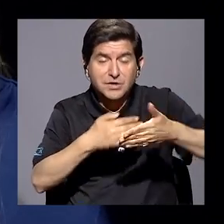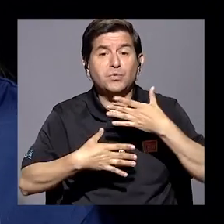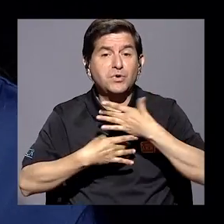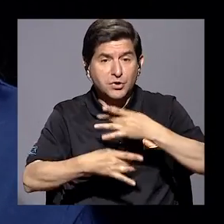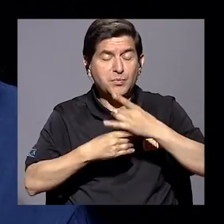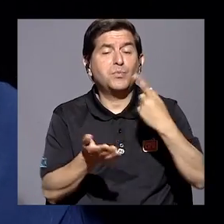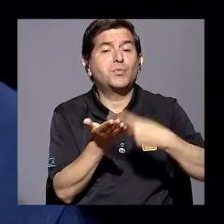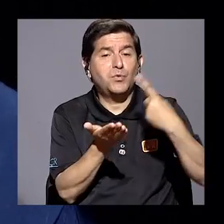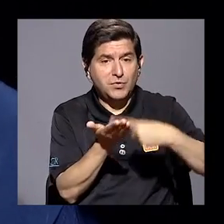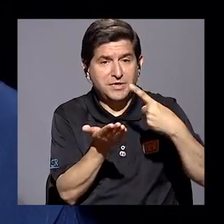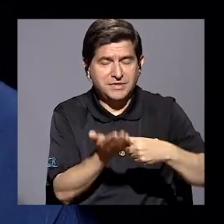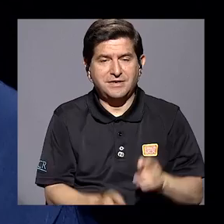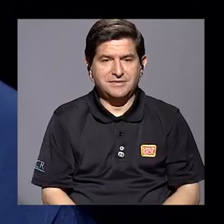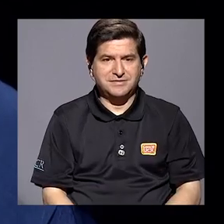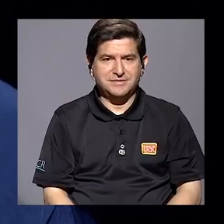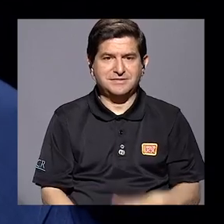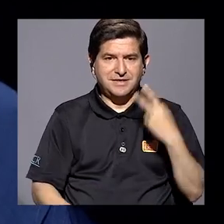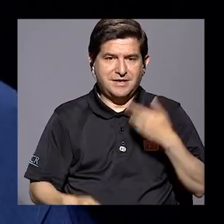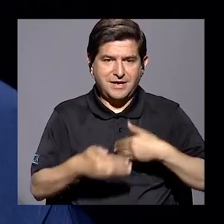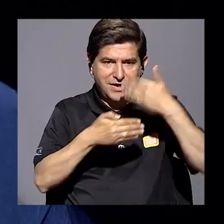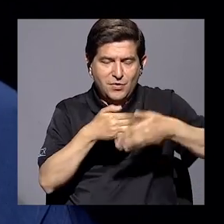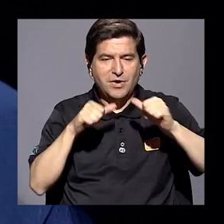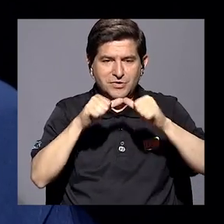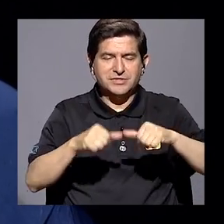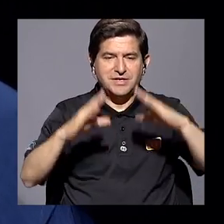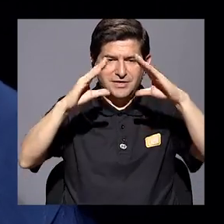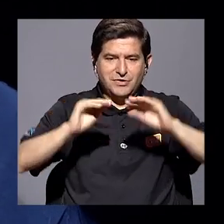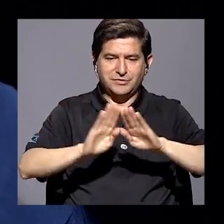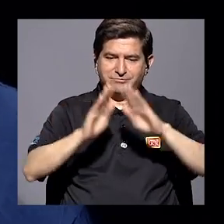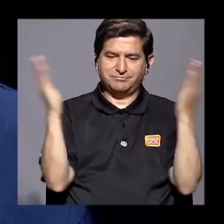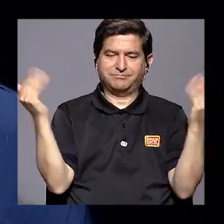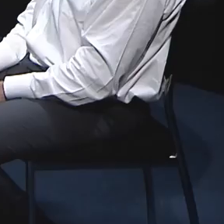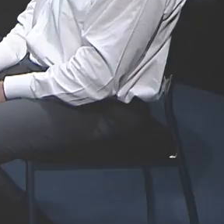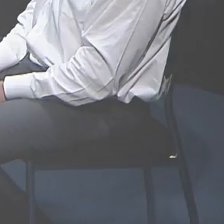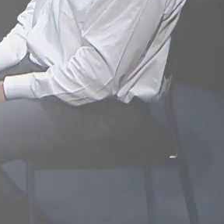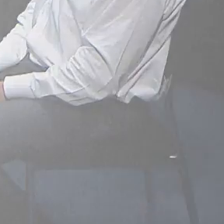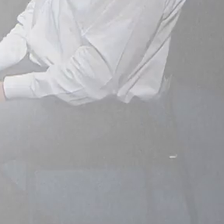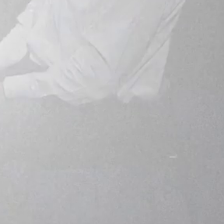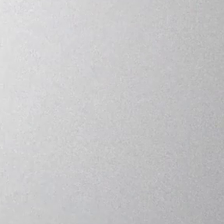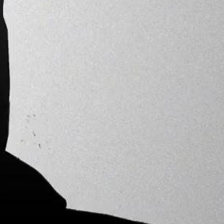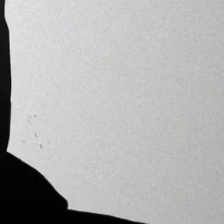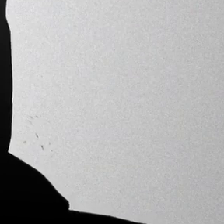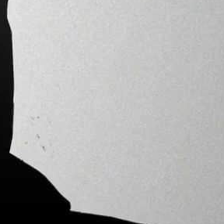seguimos muy interesante el debate y nos vemos en unos minutos de nuevo en la noche abierta